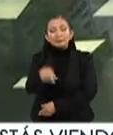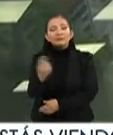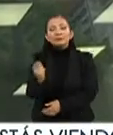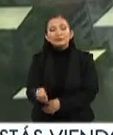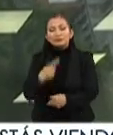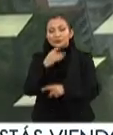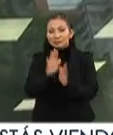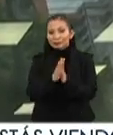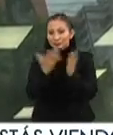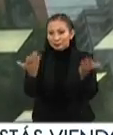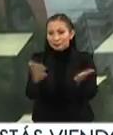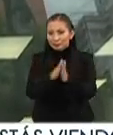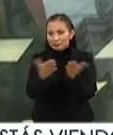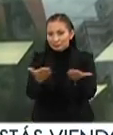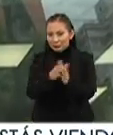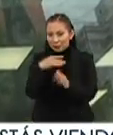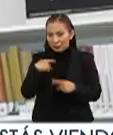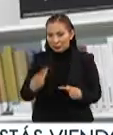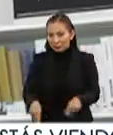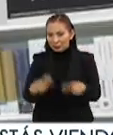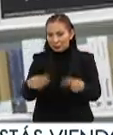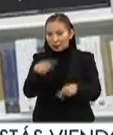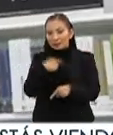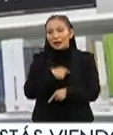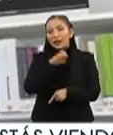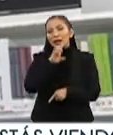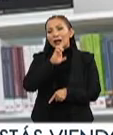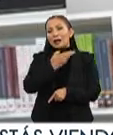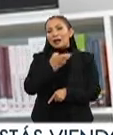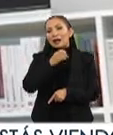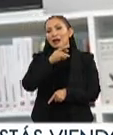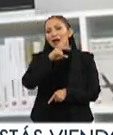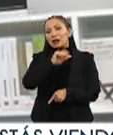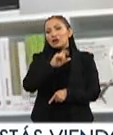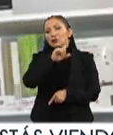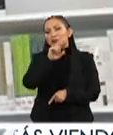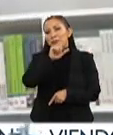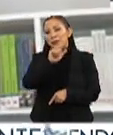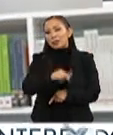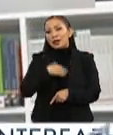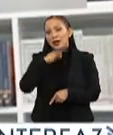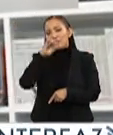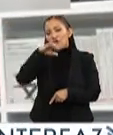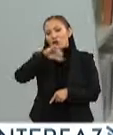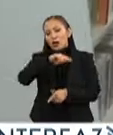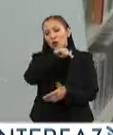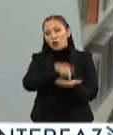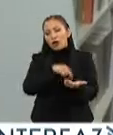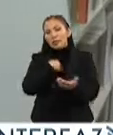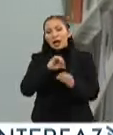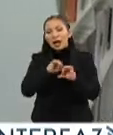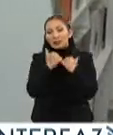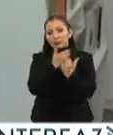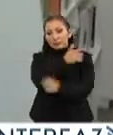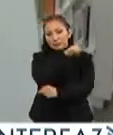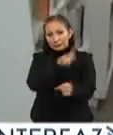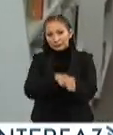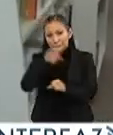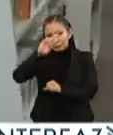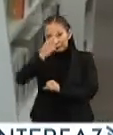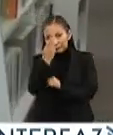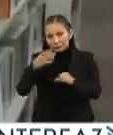Se trata de la librería Heraclio Cepeda, del Fondo de Cultura Económica, ubicada en las instalaciones de la Asociación Nacional